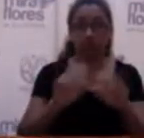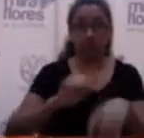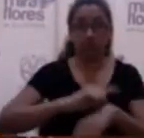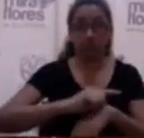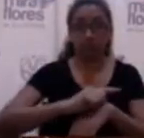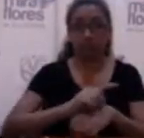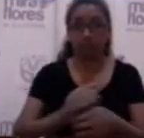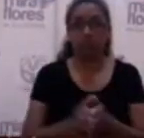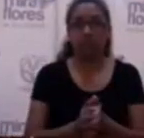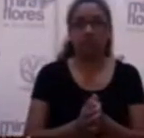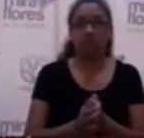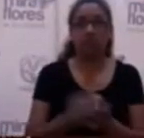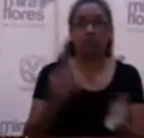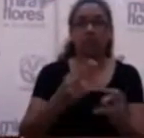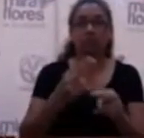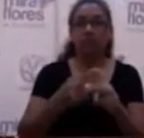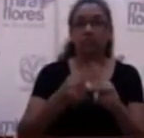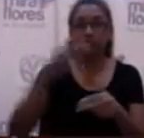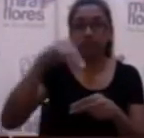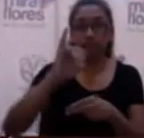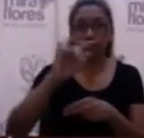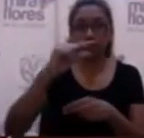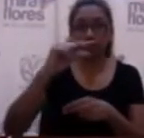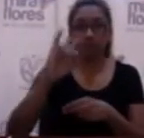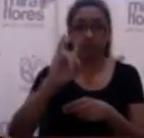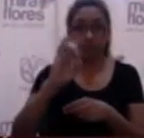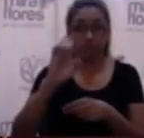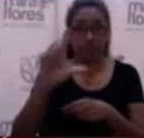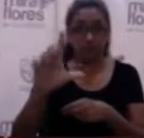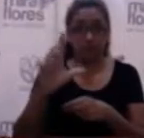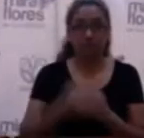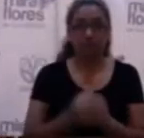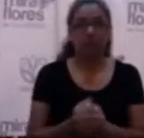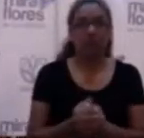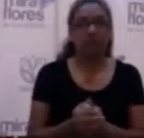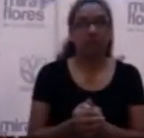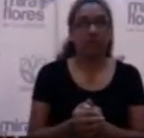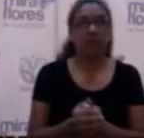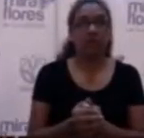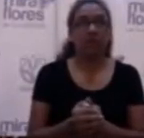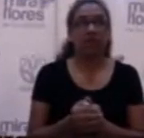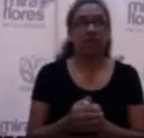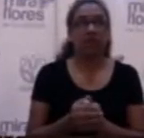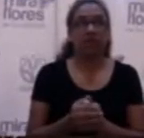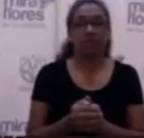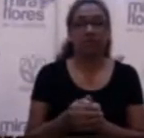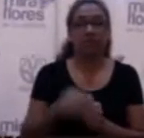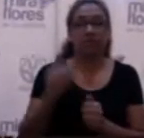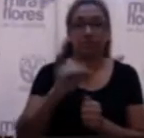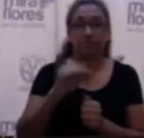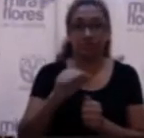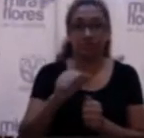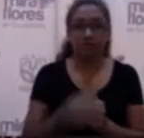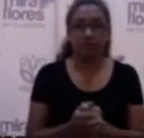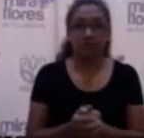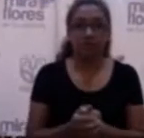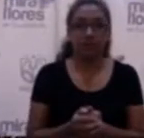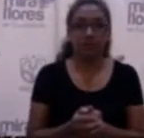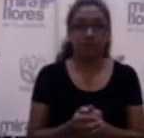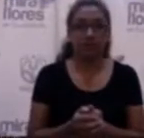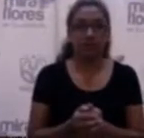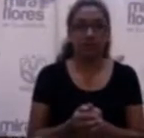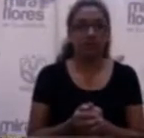correr traslado de la pregunta al señor Miguel Tuesta. Esa es la inquietud que tiene usted, señor Abusada, ¿verdad? Sí, ya se lo dice Isabel.